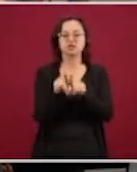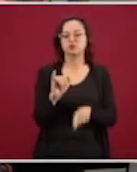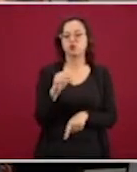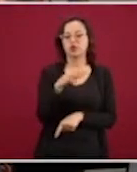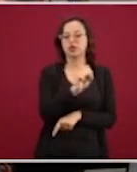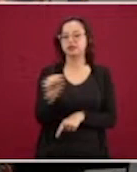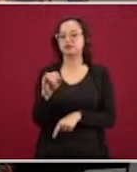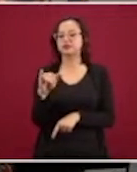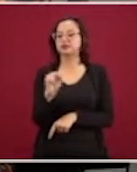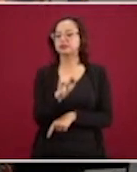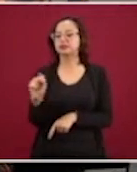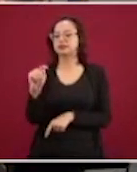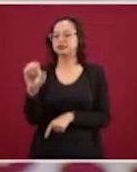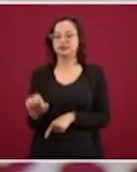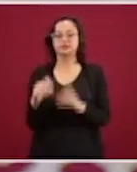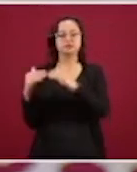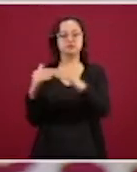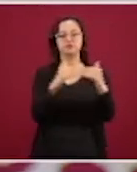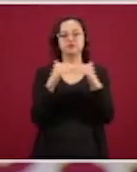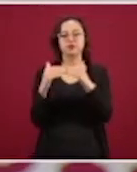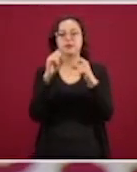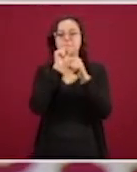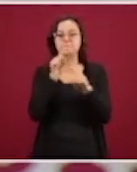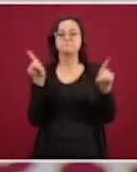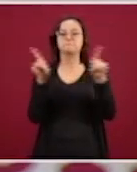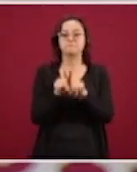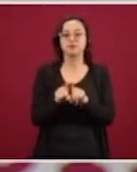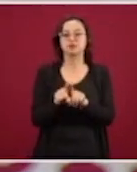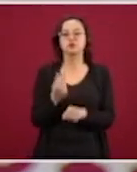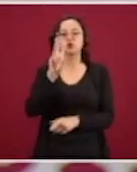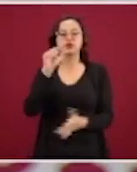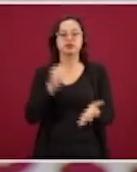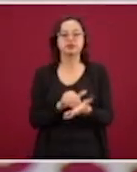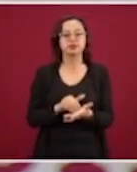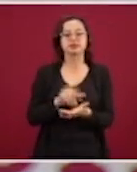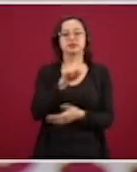y la oportunidad de atender pacientes en 3.115 camas.